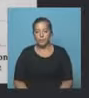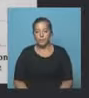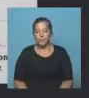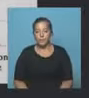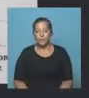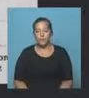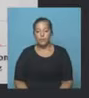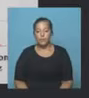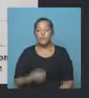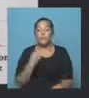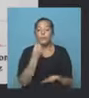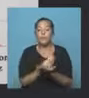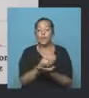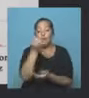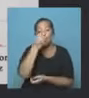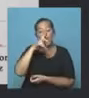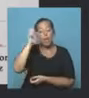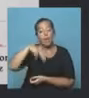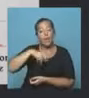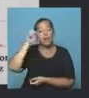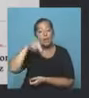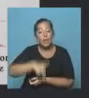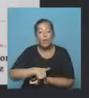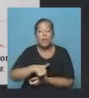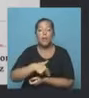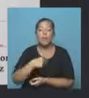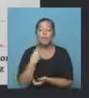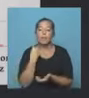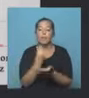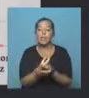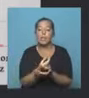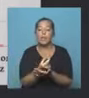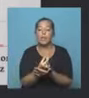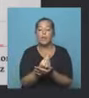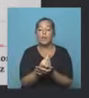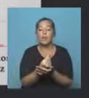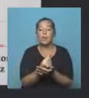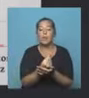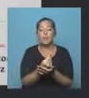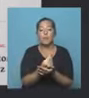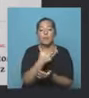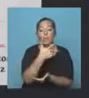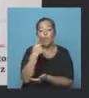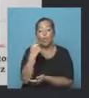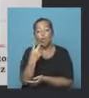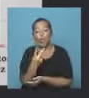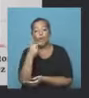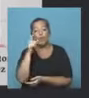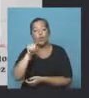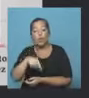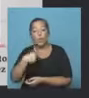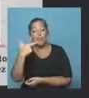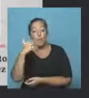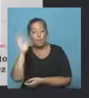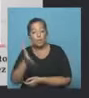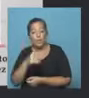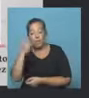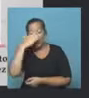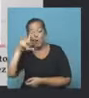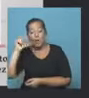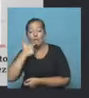el candidato oficialista a lenin moreno encabeza las encuestas con la intención de voto que tiene un 32,3 por ciento le siguen guillermo lasso